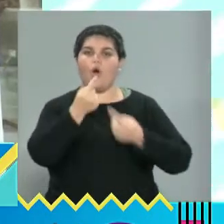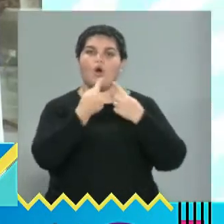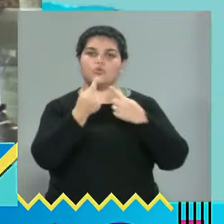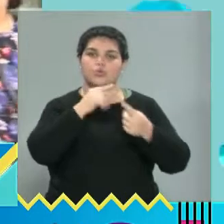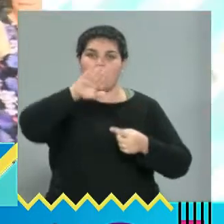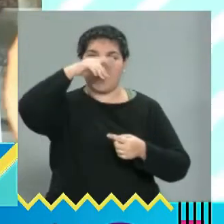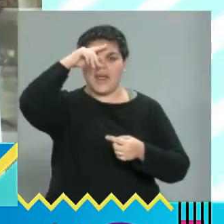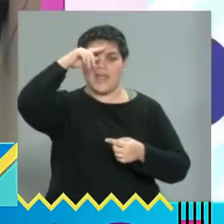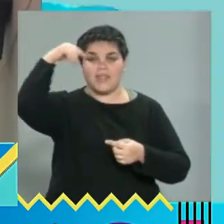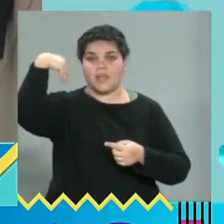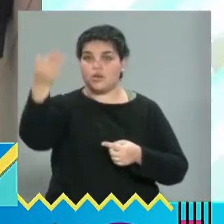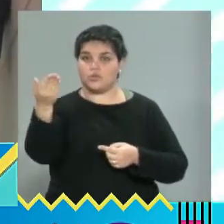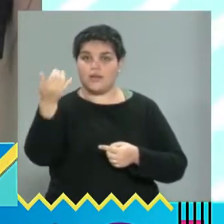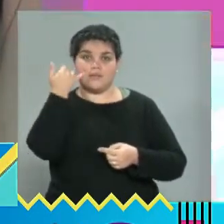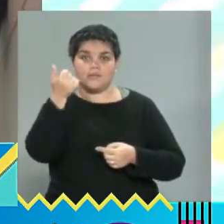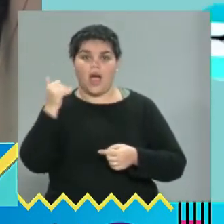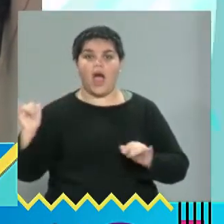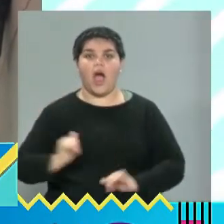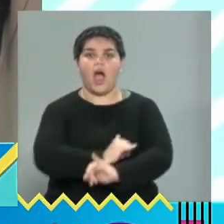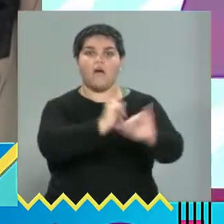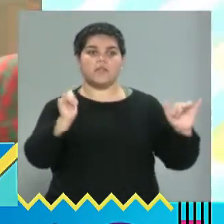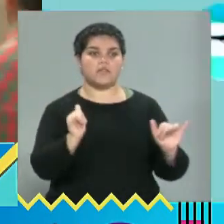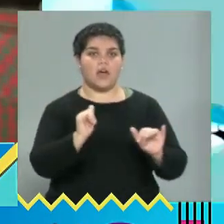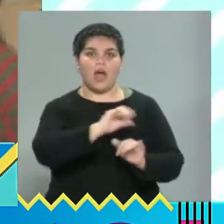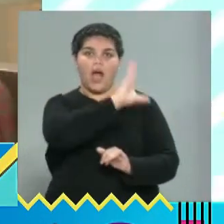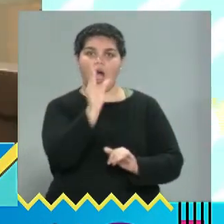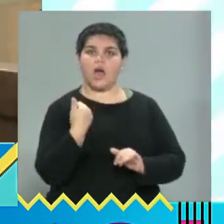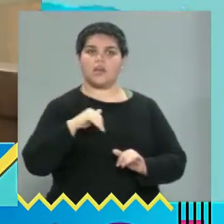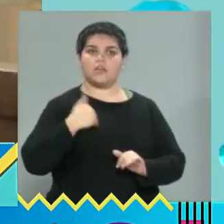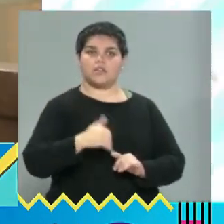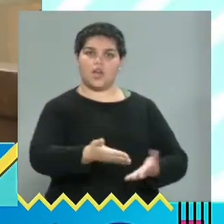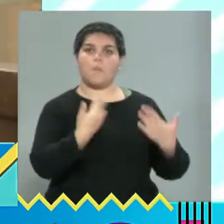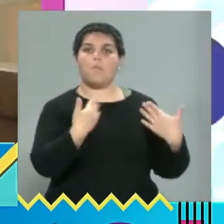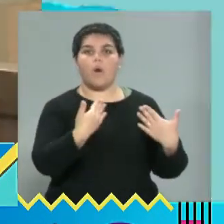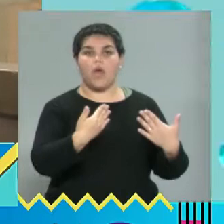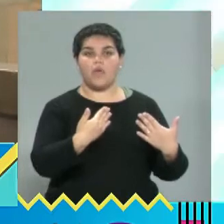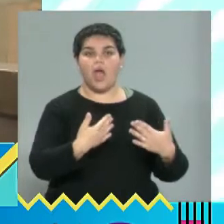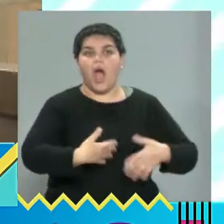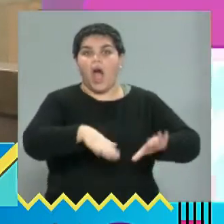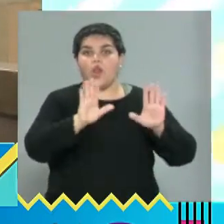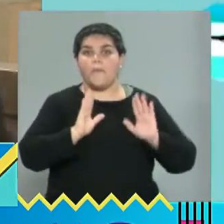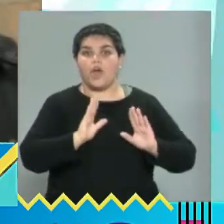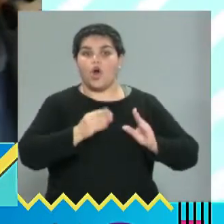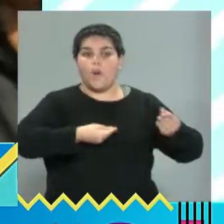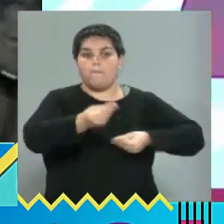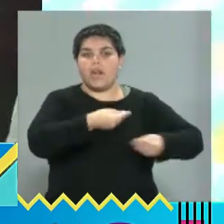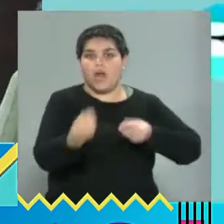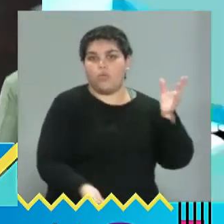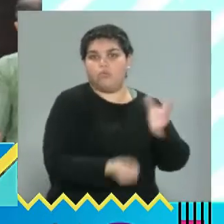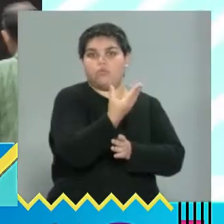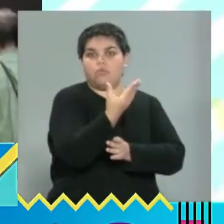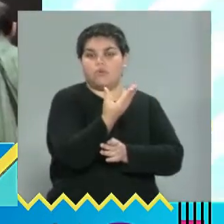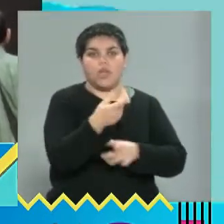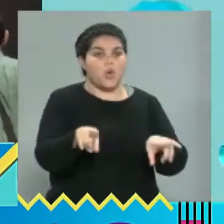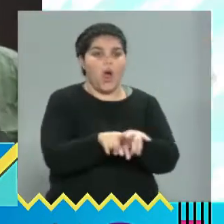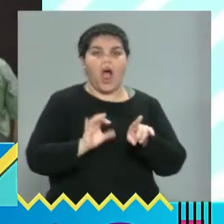ya ponen a Argentina como que está reuniendo las condiciones para ser considerada un mercado emergente, cosa que no había logrado